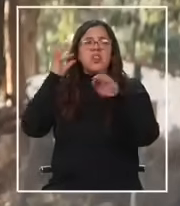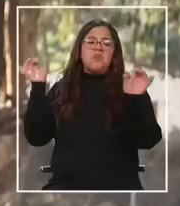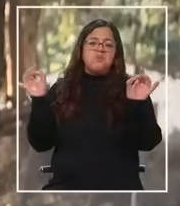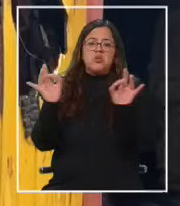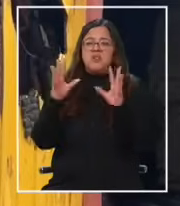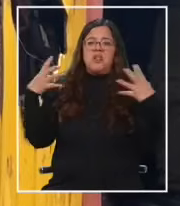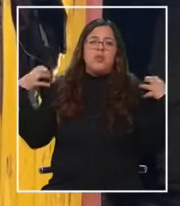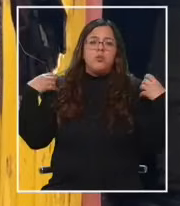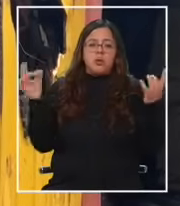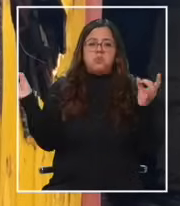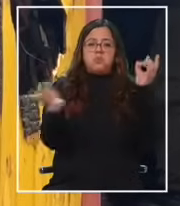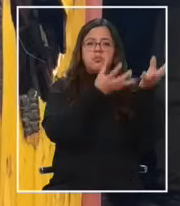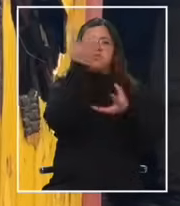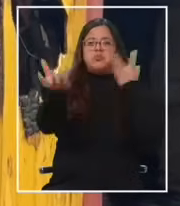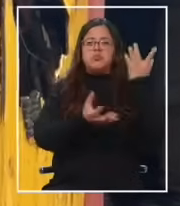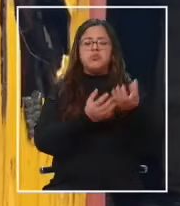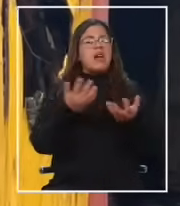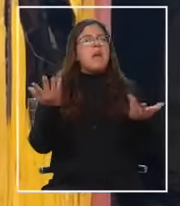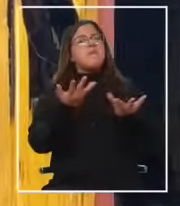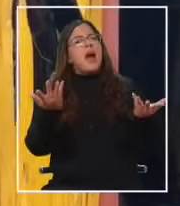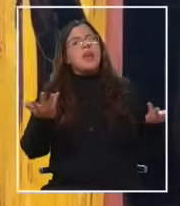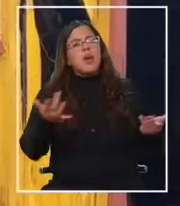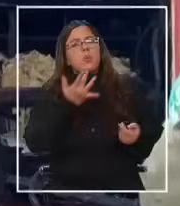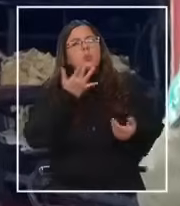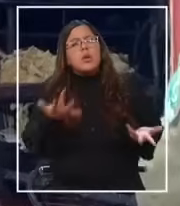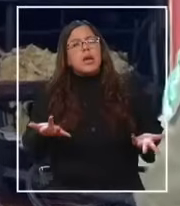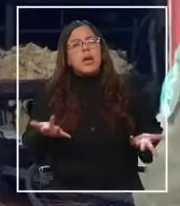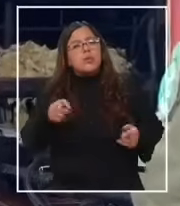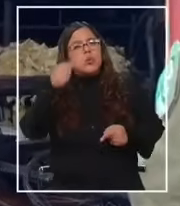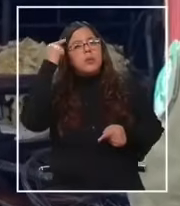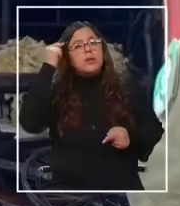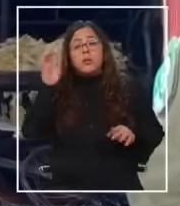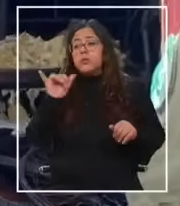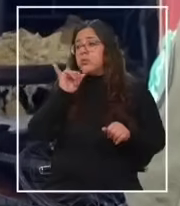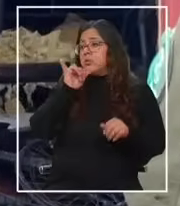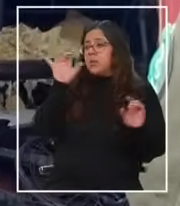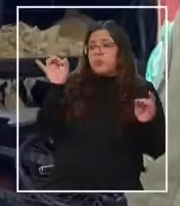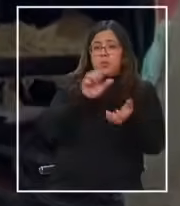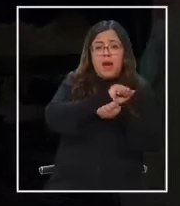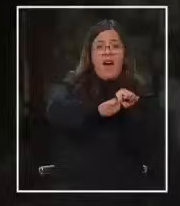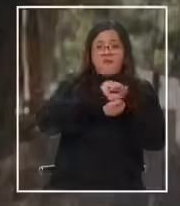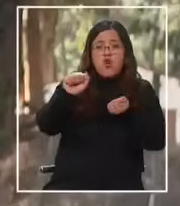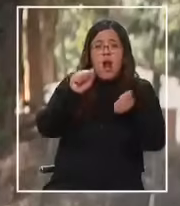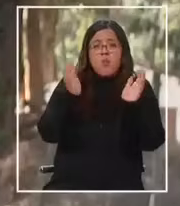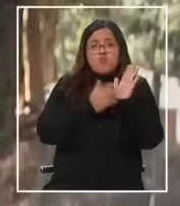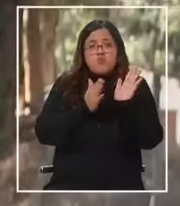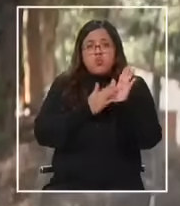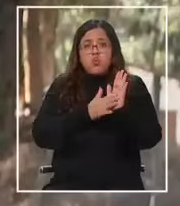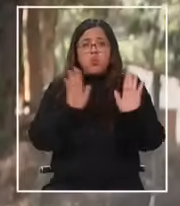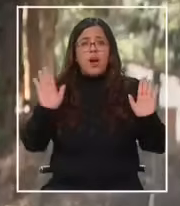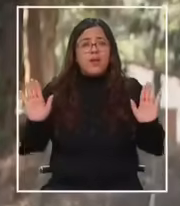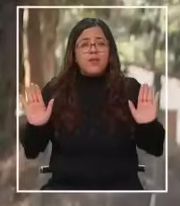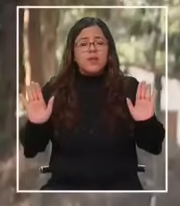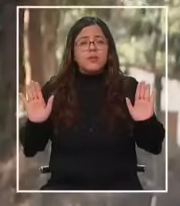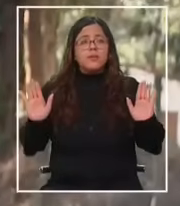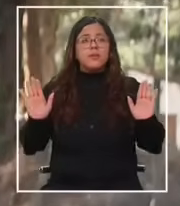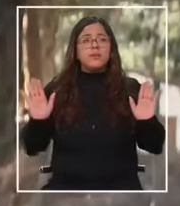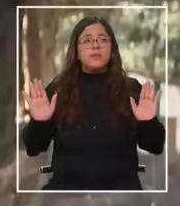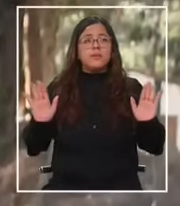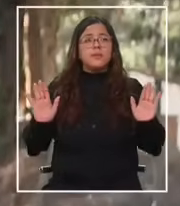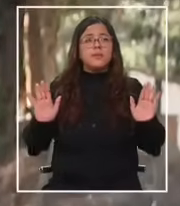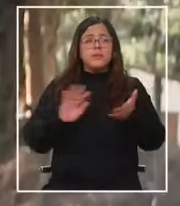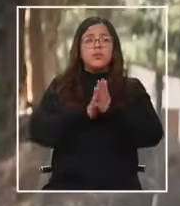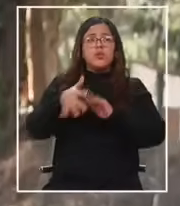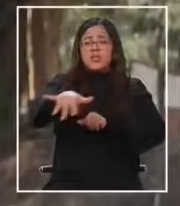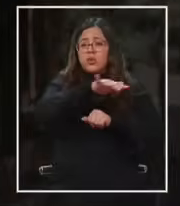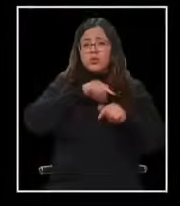su casa. ¿Para qué podría haber quemado su casa o por qué? No sé, a lo mejor para borrar evidencia, porque todo lo que se pasó, todo